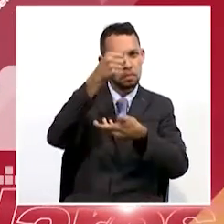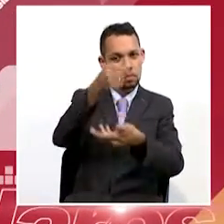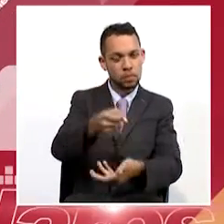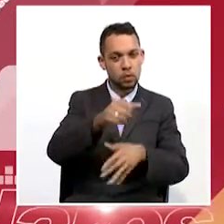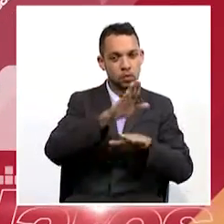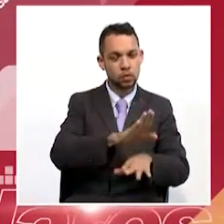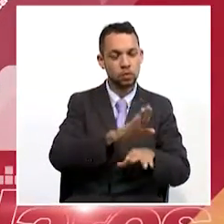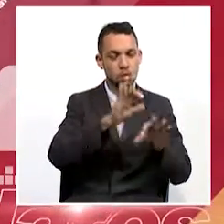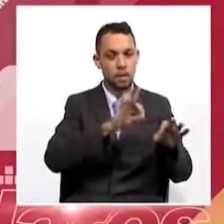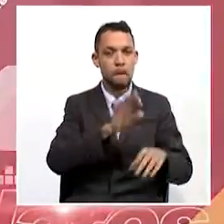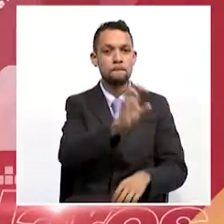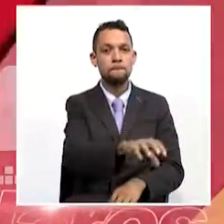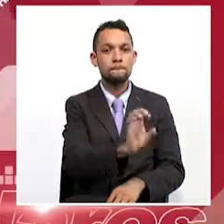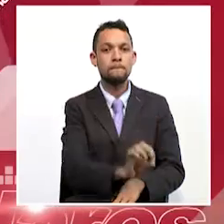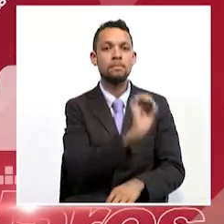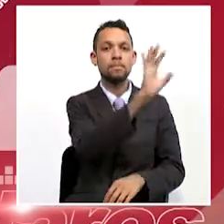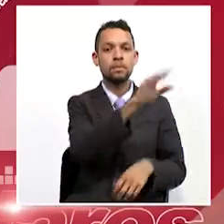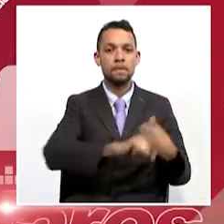Sabios Basket Club.